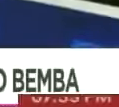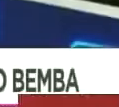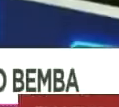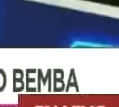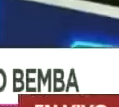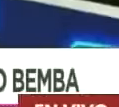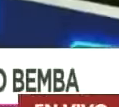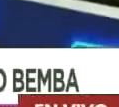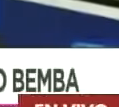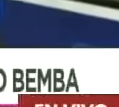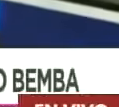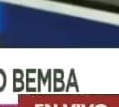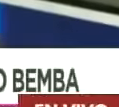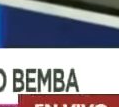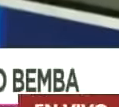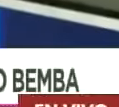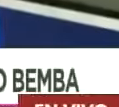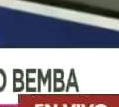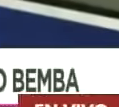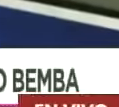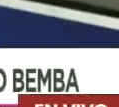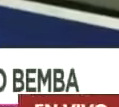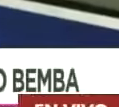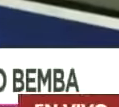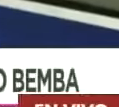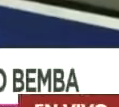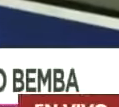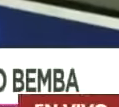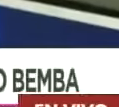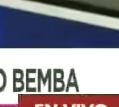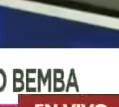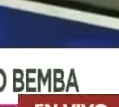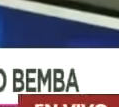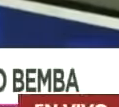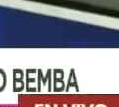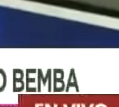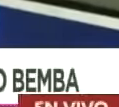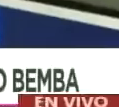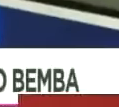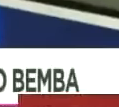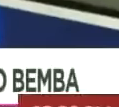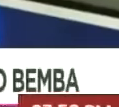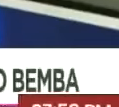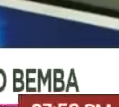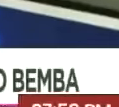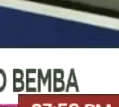es mejor todavía porque va a muchísima más gente. Bueno, lo